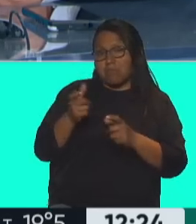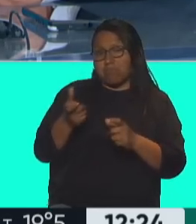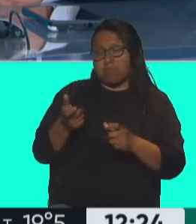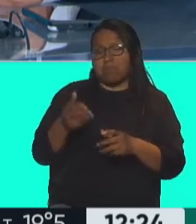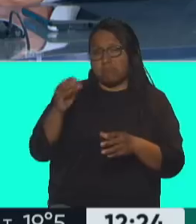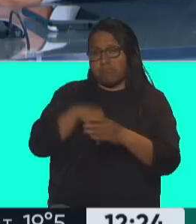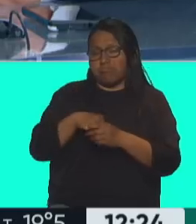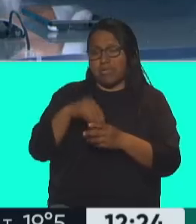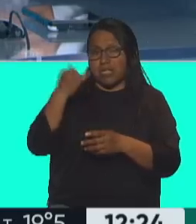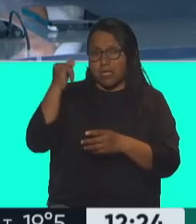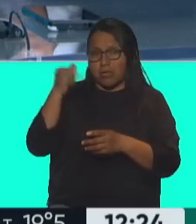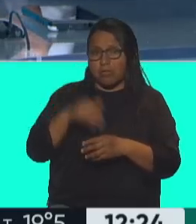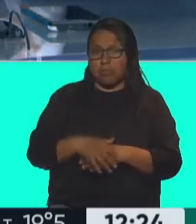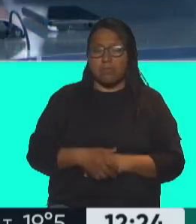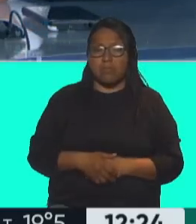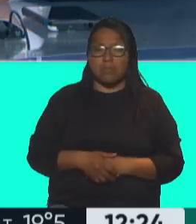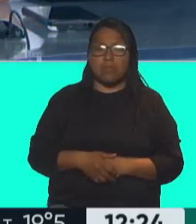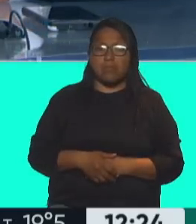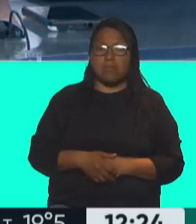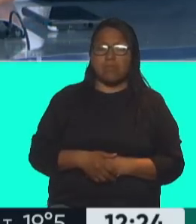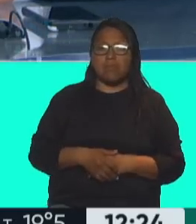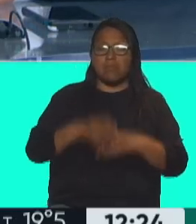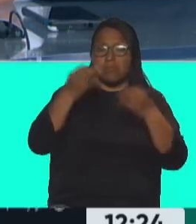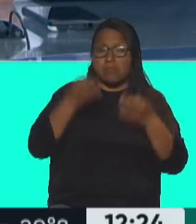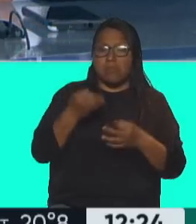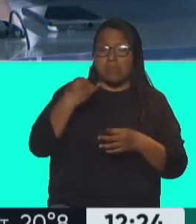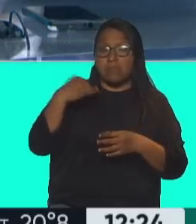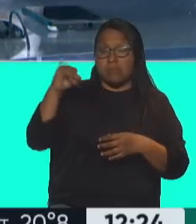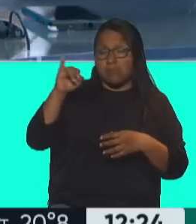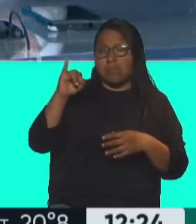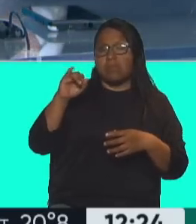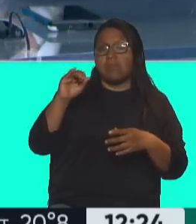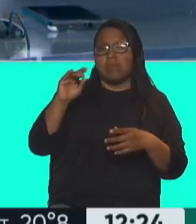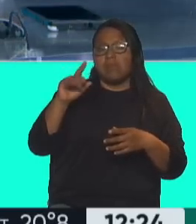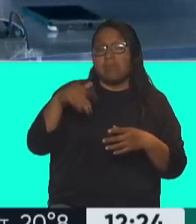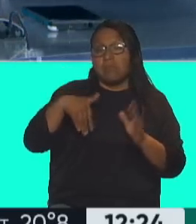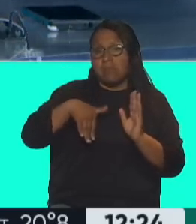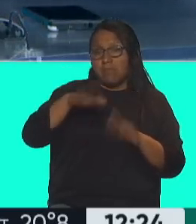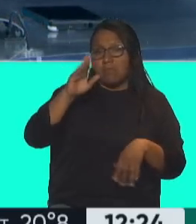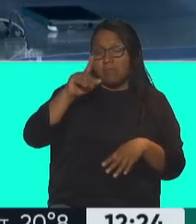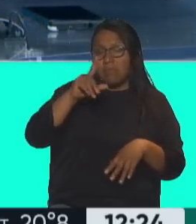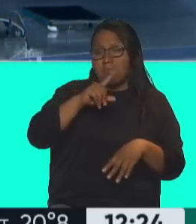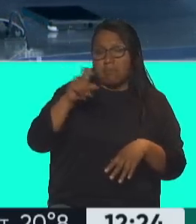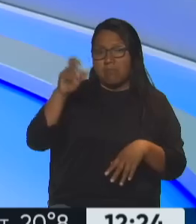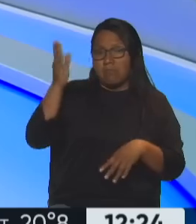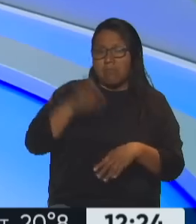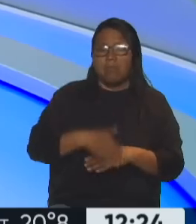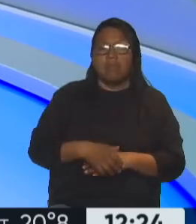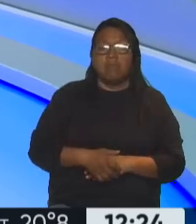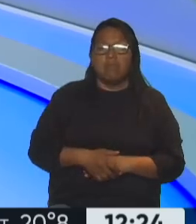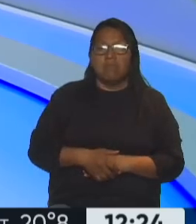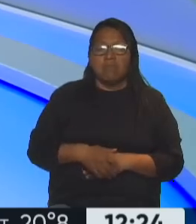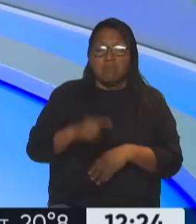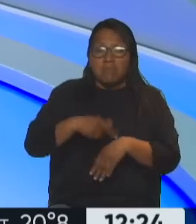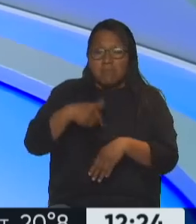intereses incluidos. Correcto, con lo cual, la tasa efectiva que se lograría mucho más alta, haciendo lo lógico que el 75%. supera el 100%. Bien, Raúl, en minutos, ¿te